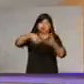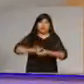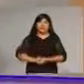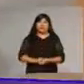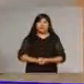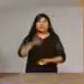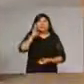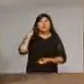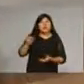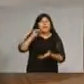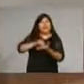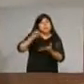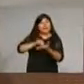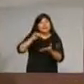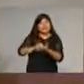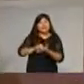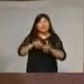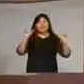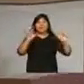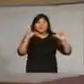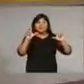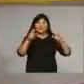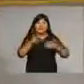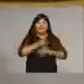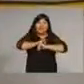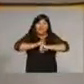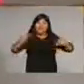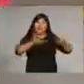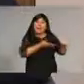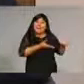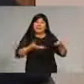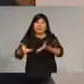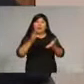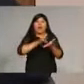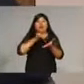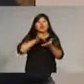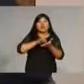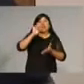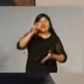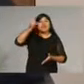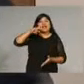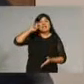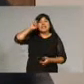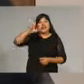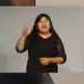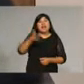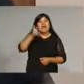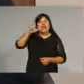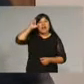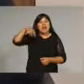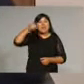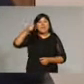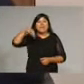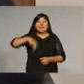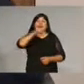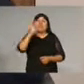más actualidad de nuestro medio invitado en piso el doctor el contador daniel alemán director provincial de rentas cómo le va contador buenas tardes gracias por venir